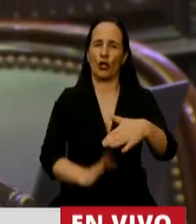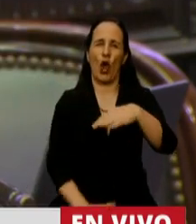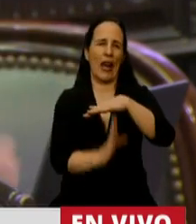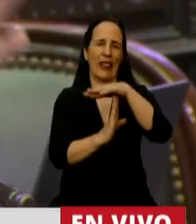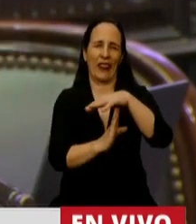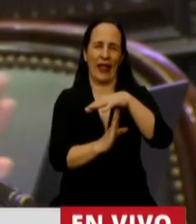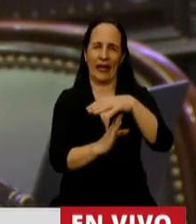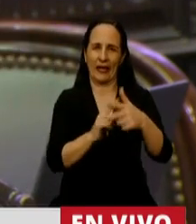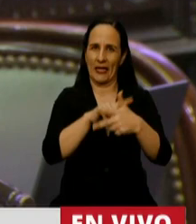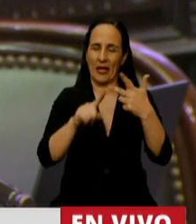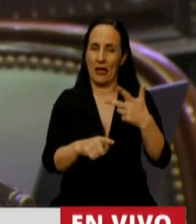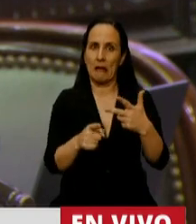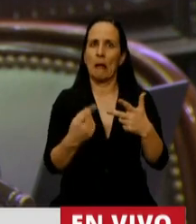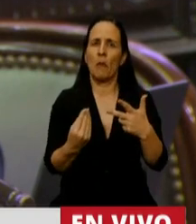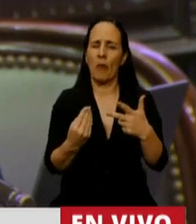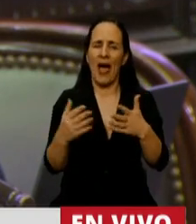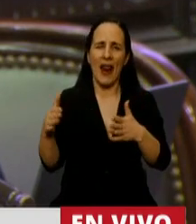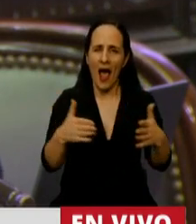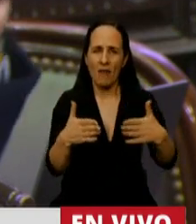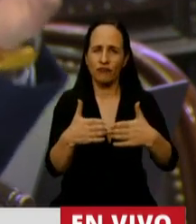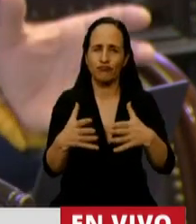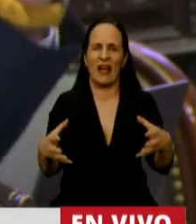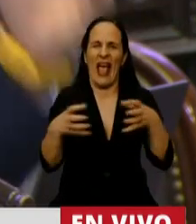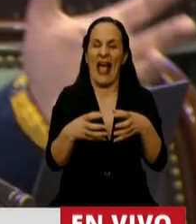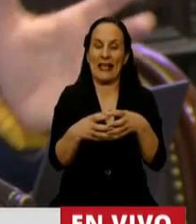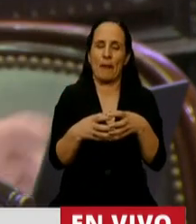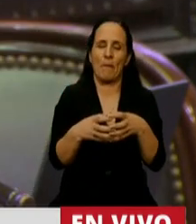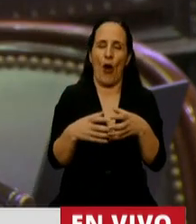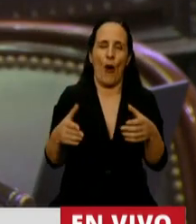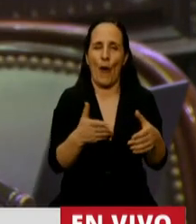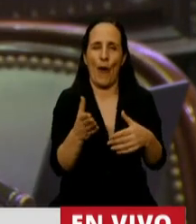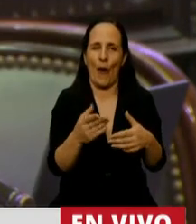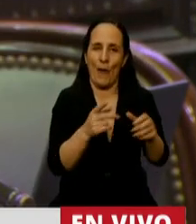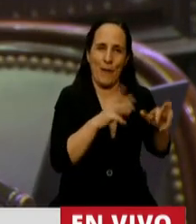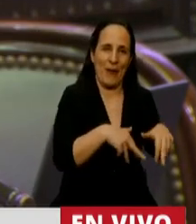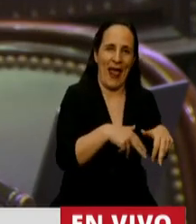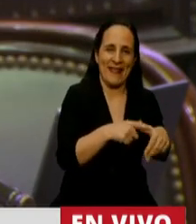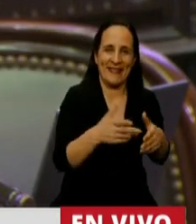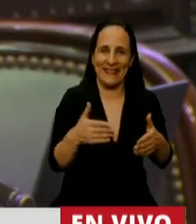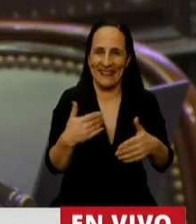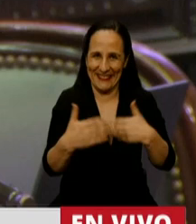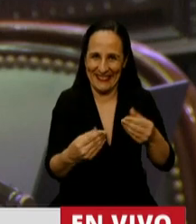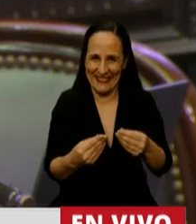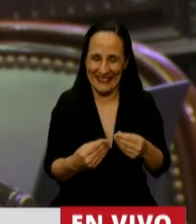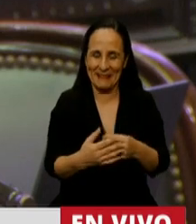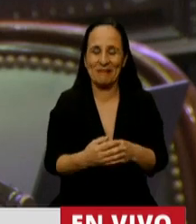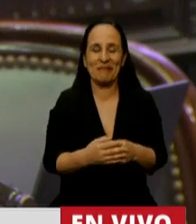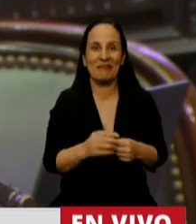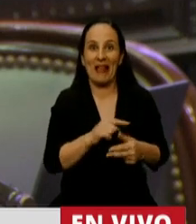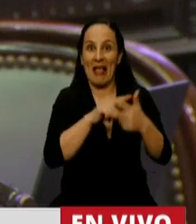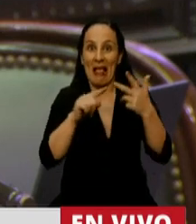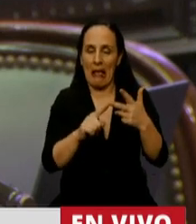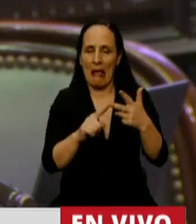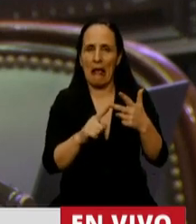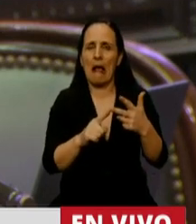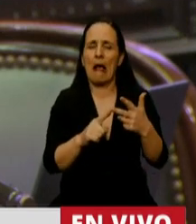capaz de conducir ese equipo para aplicar el plan trazado en aquel momento esta tercera expectativa